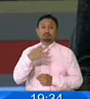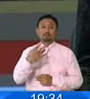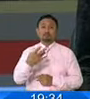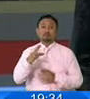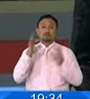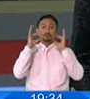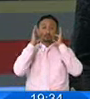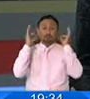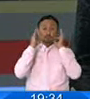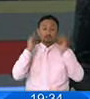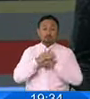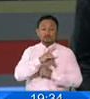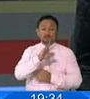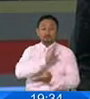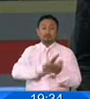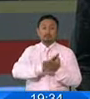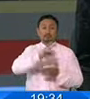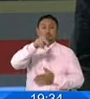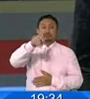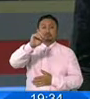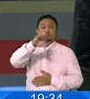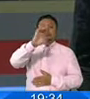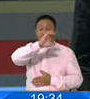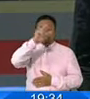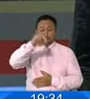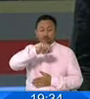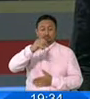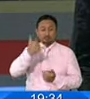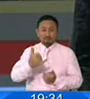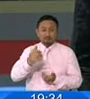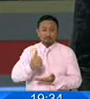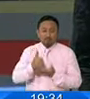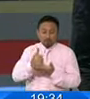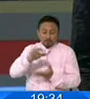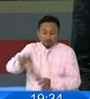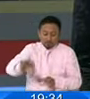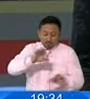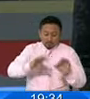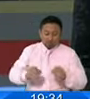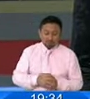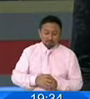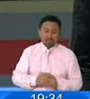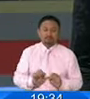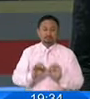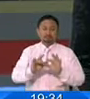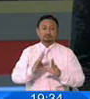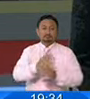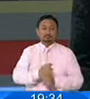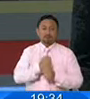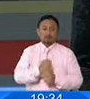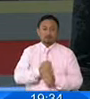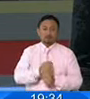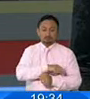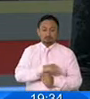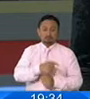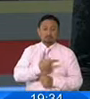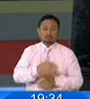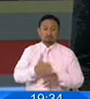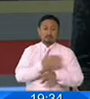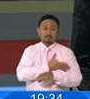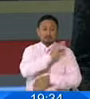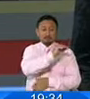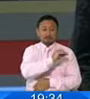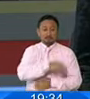una alcantarilla en el barrio de Ponciano Alto, al norte de la capital, fueron rescatados por miembros de la Secretaría de Seguridad que fueron alertados